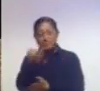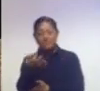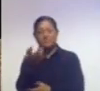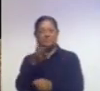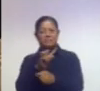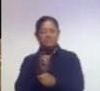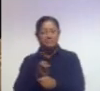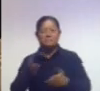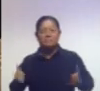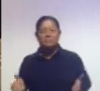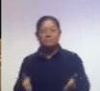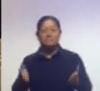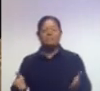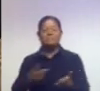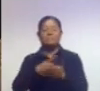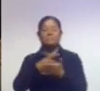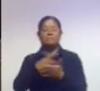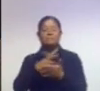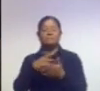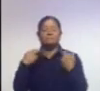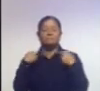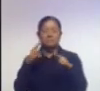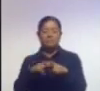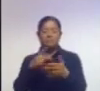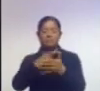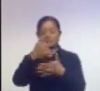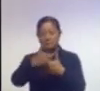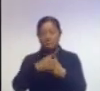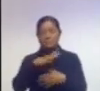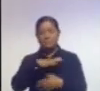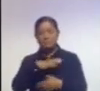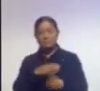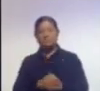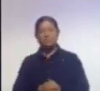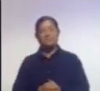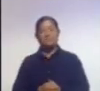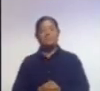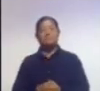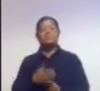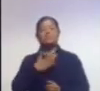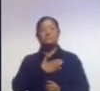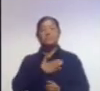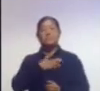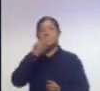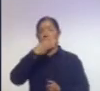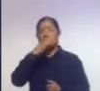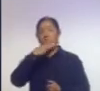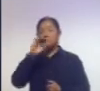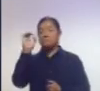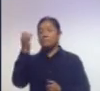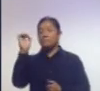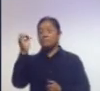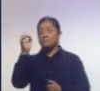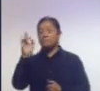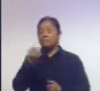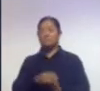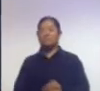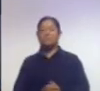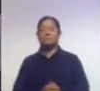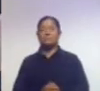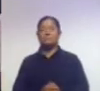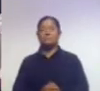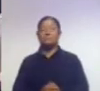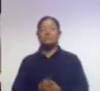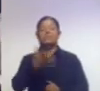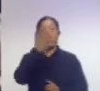estos profesores sus proyectos que llevan a cabo. Y entonces estaremos celebrando en el mes de octubre, el día 10